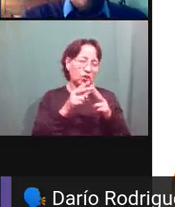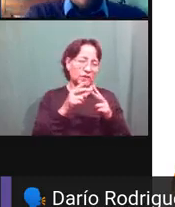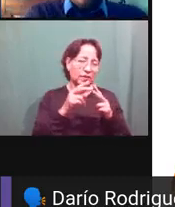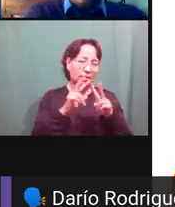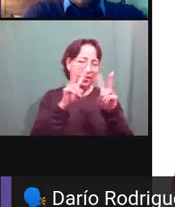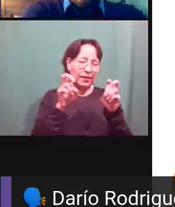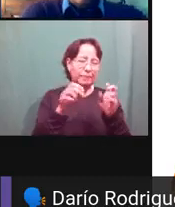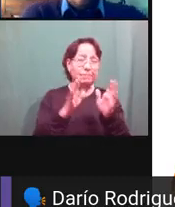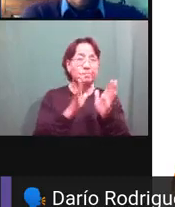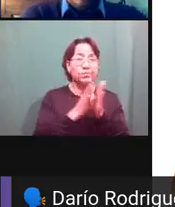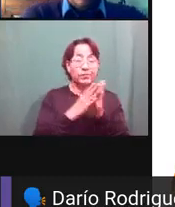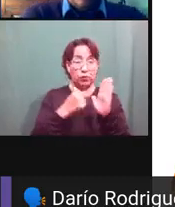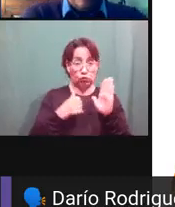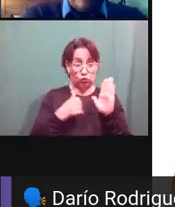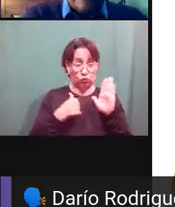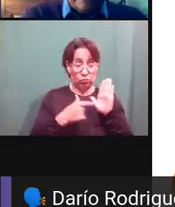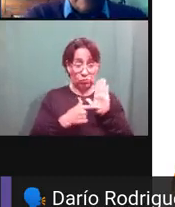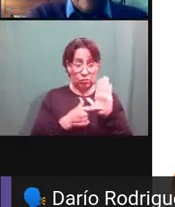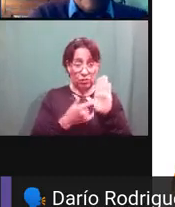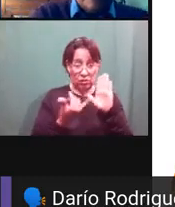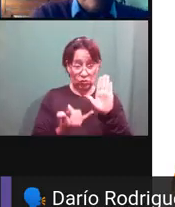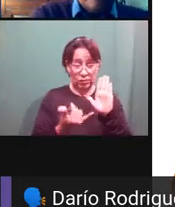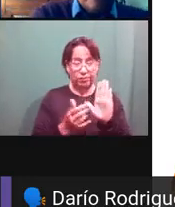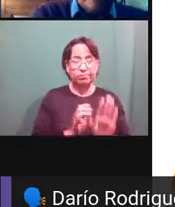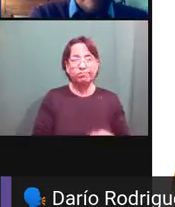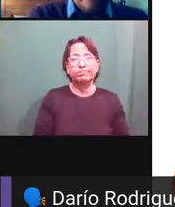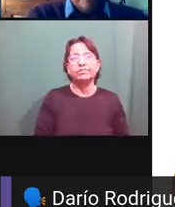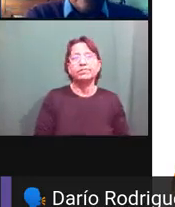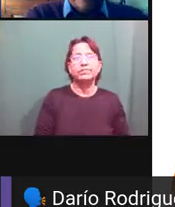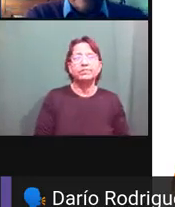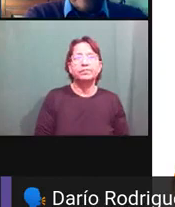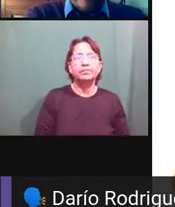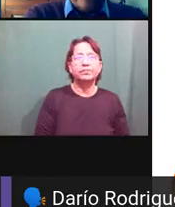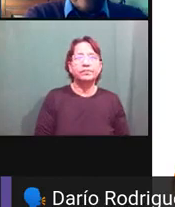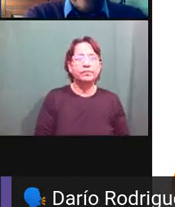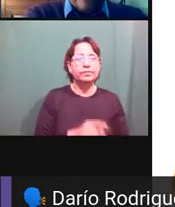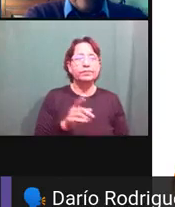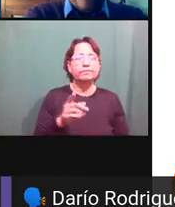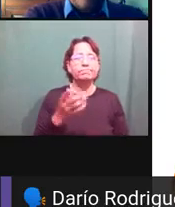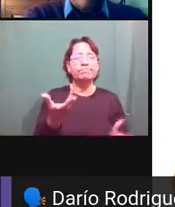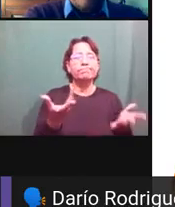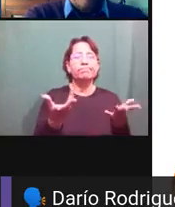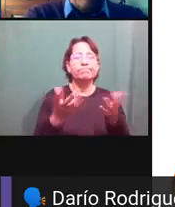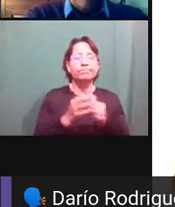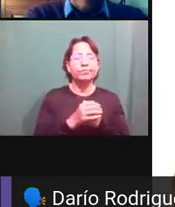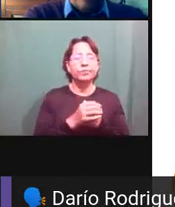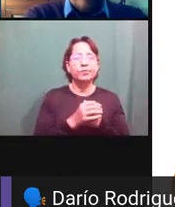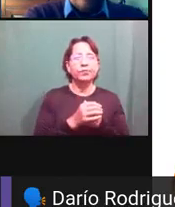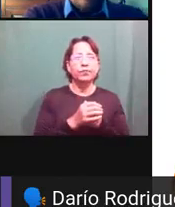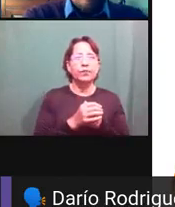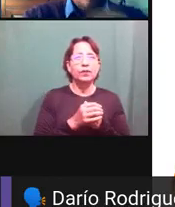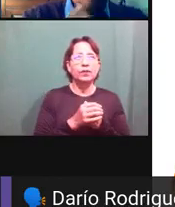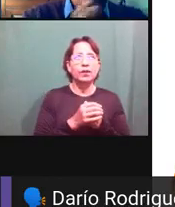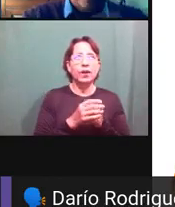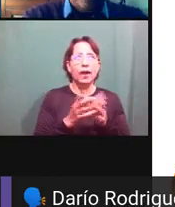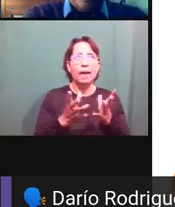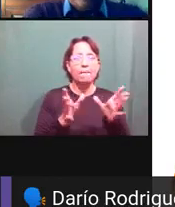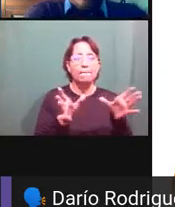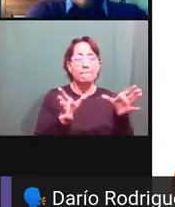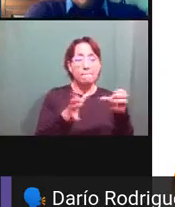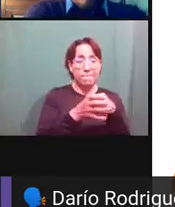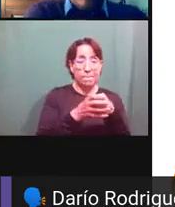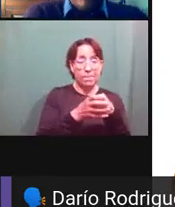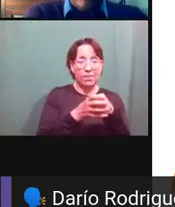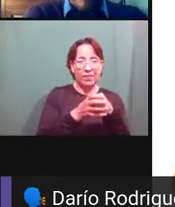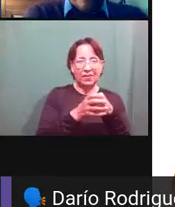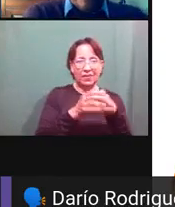Lo que me corresponde desarrollar es dentro del el gran grupo de temas